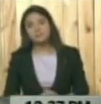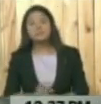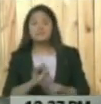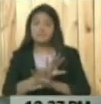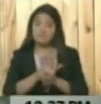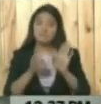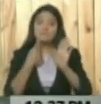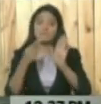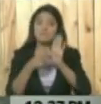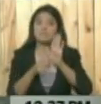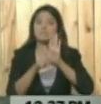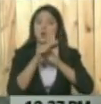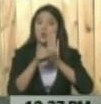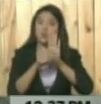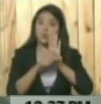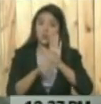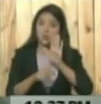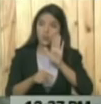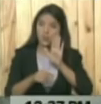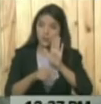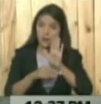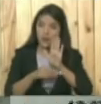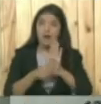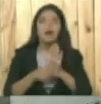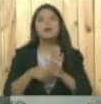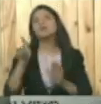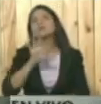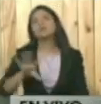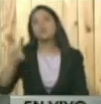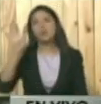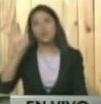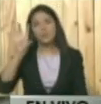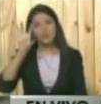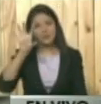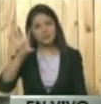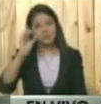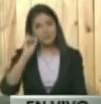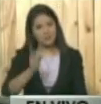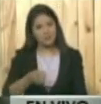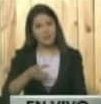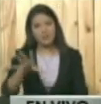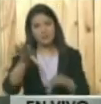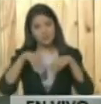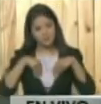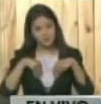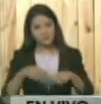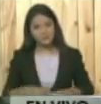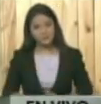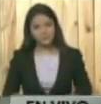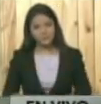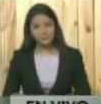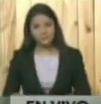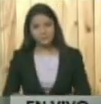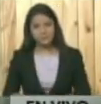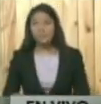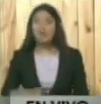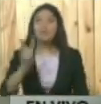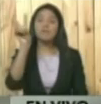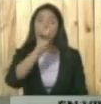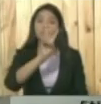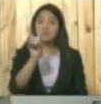estableciendo los retos que nuestros países deben asumir.